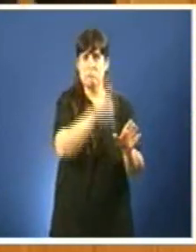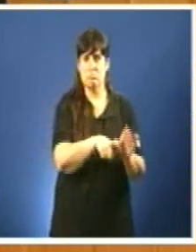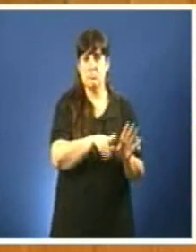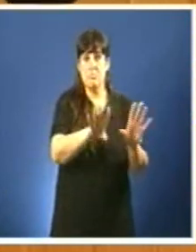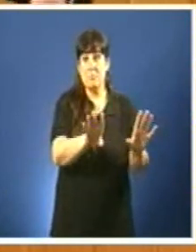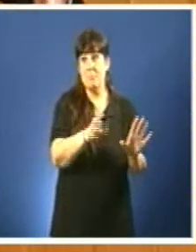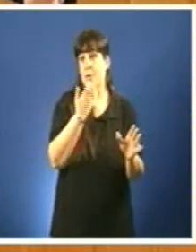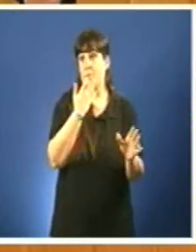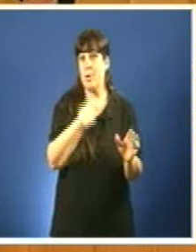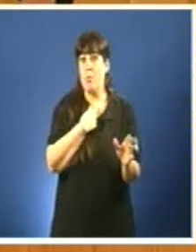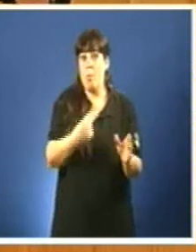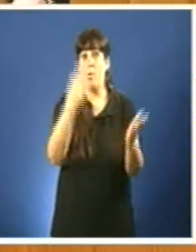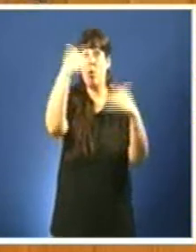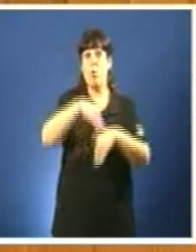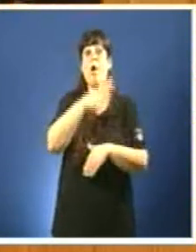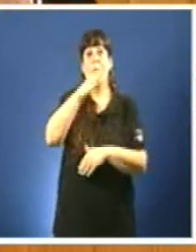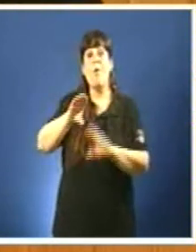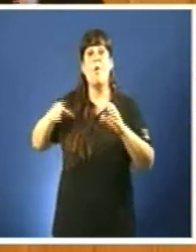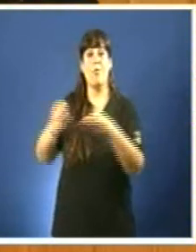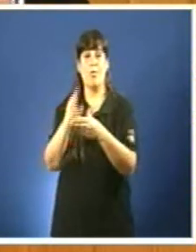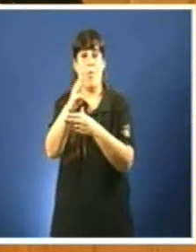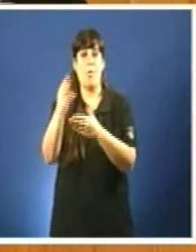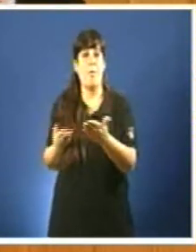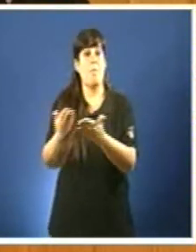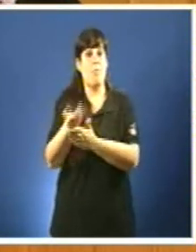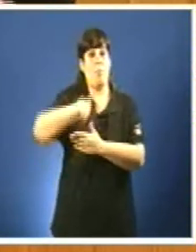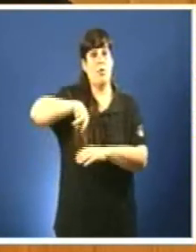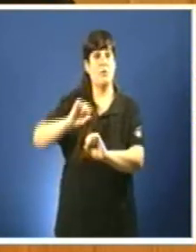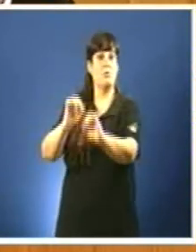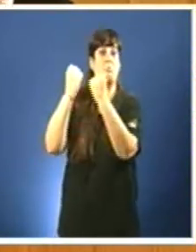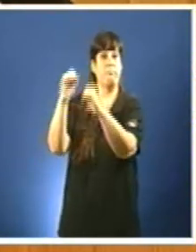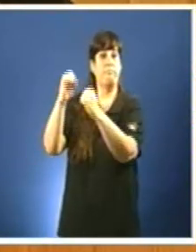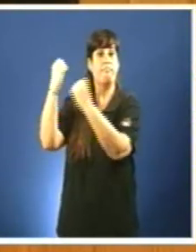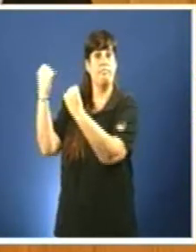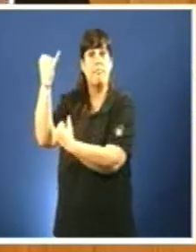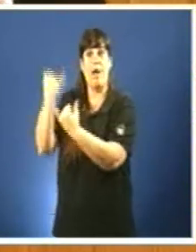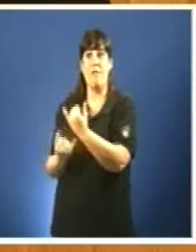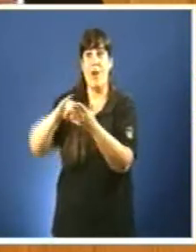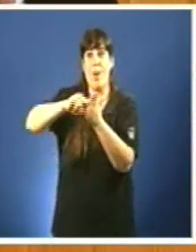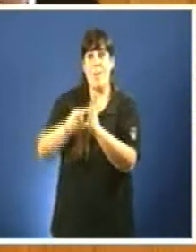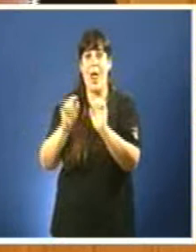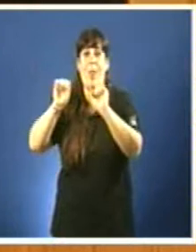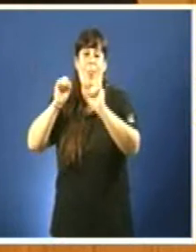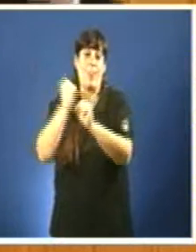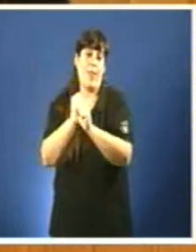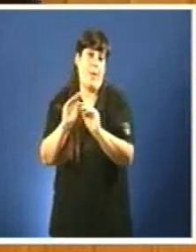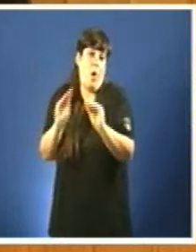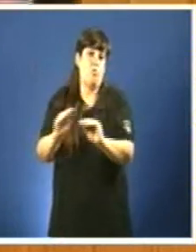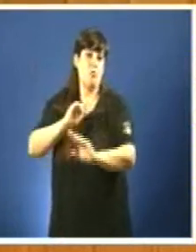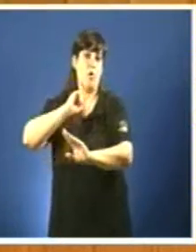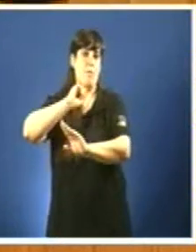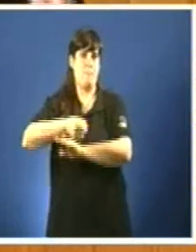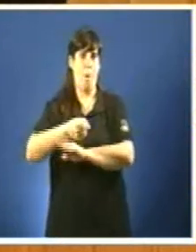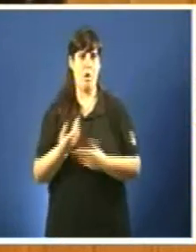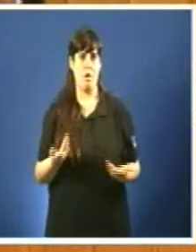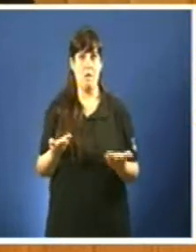rexeitase todas as nosas propostas de comparecencia e impuxese unilateralmente o seu plan de traballo sin atender a ningunha das nosas propostas.